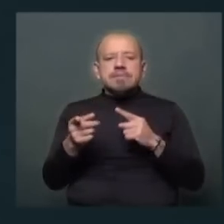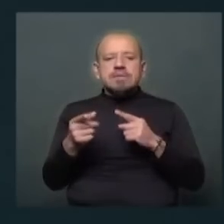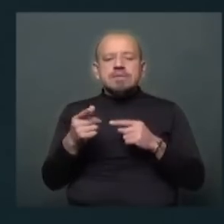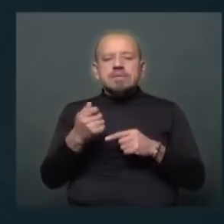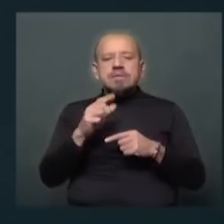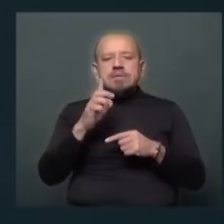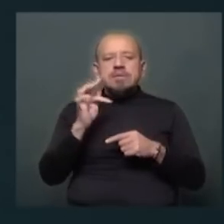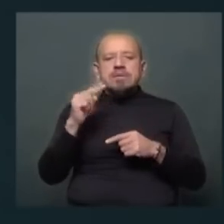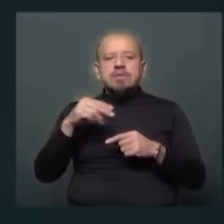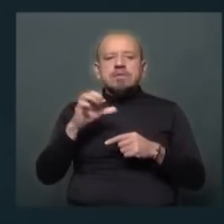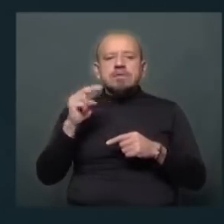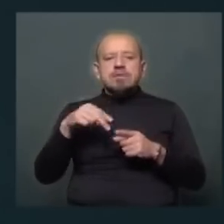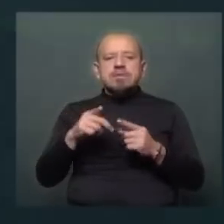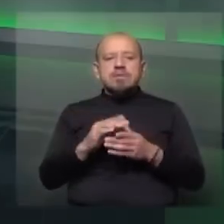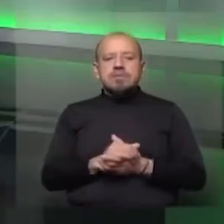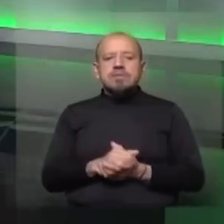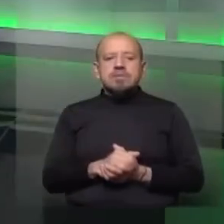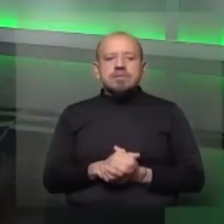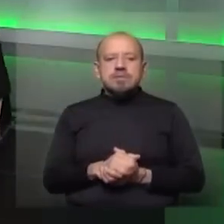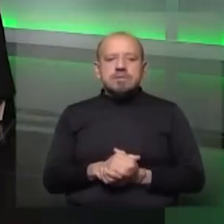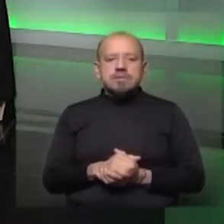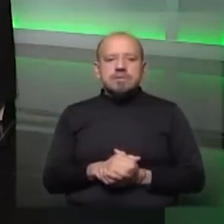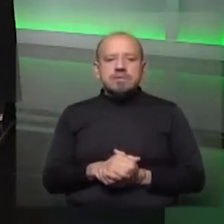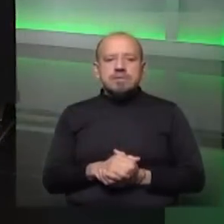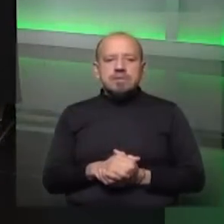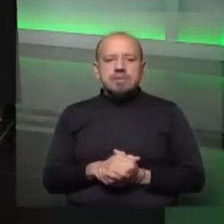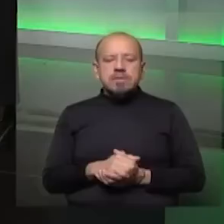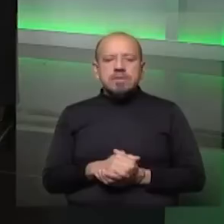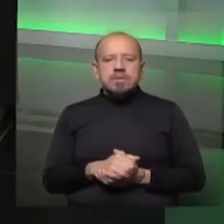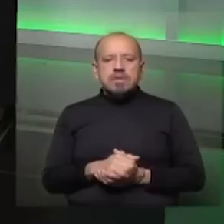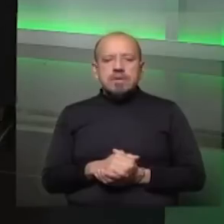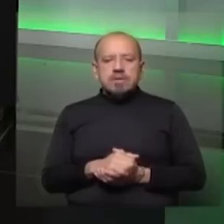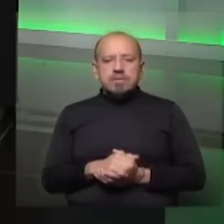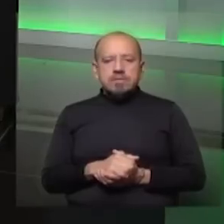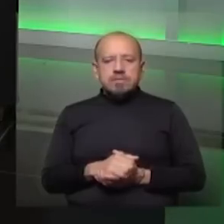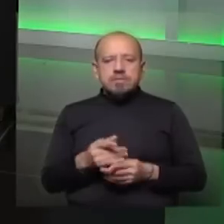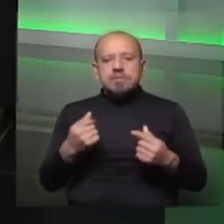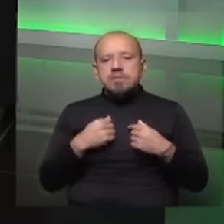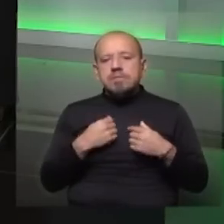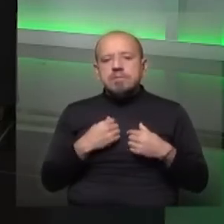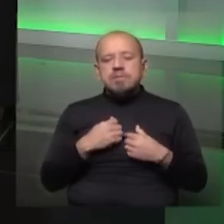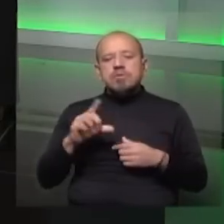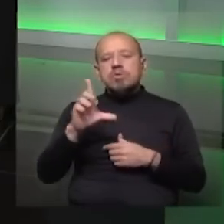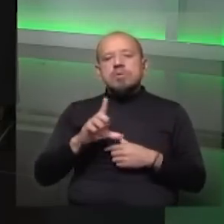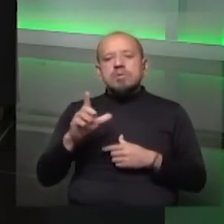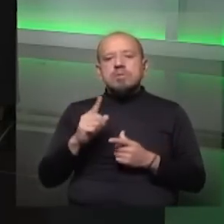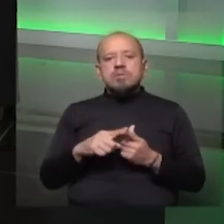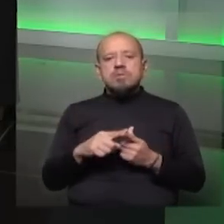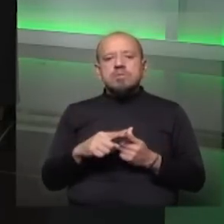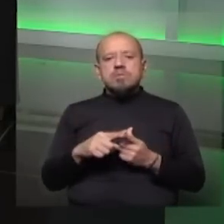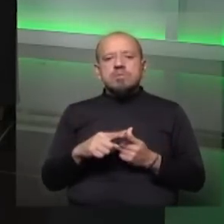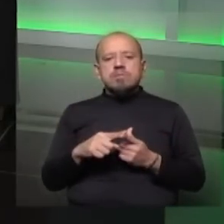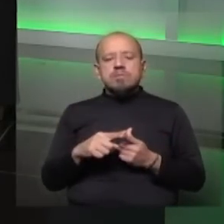alfonsini para toda la Argentina vamos a ver desde que salí del Liceo militar los más chicos